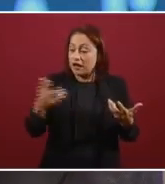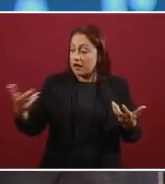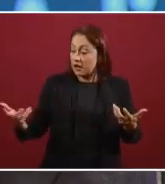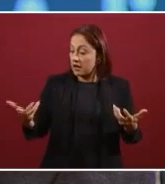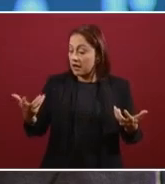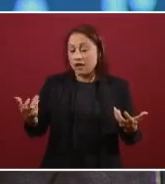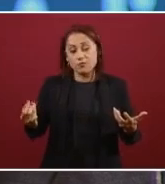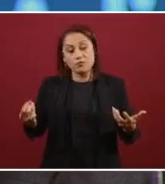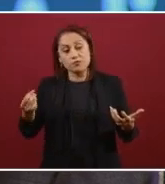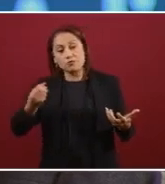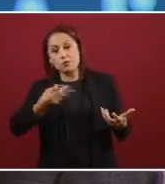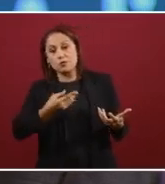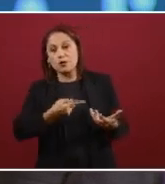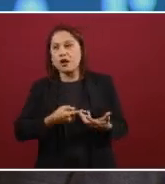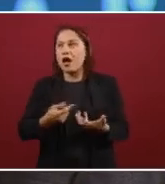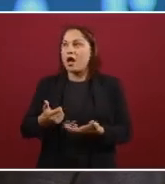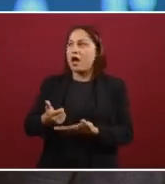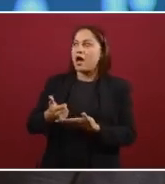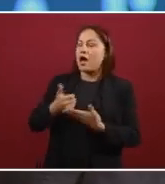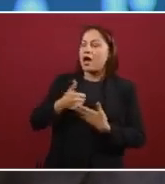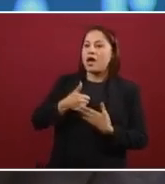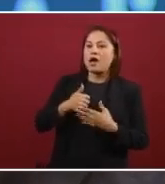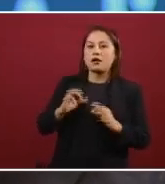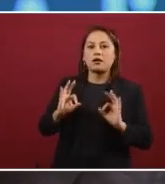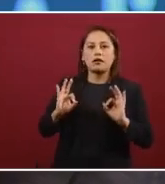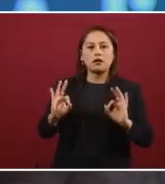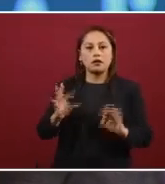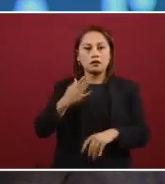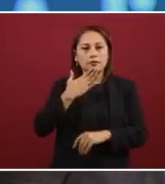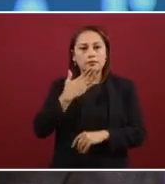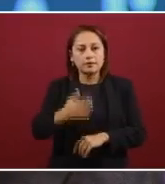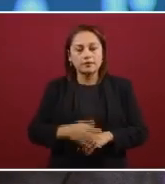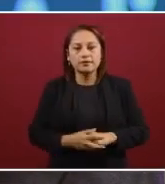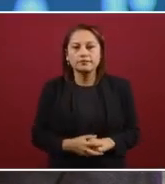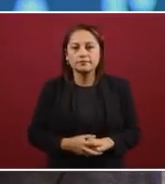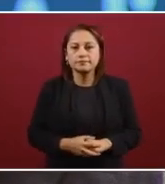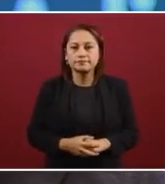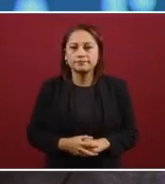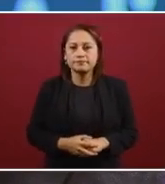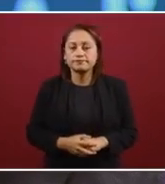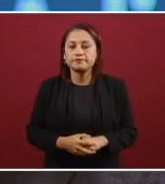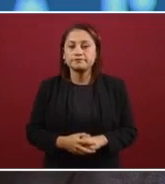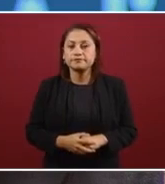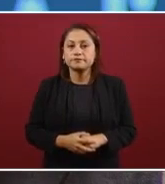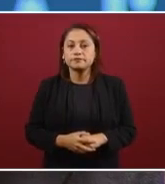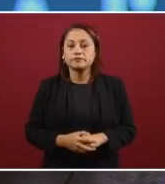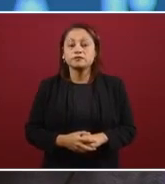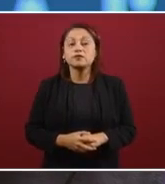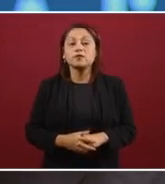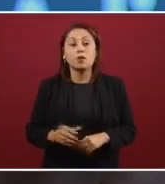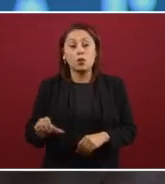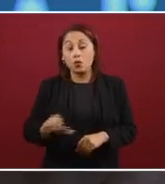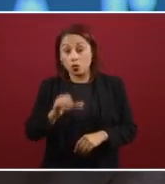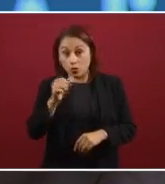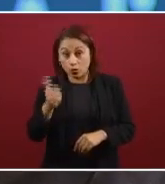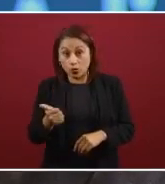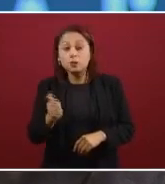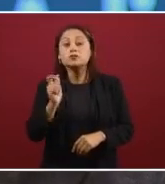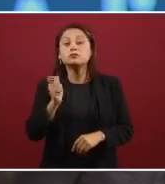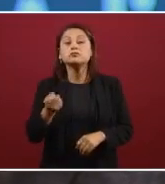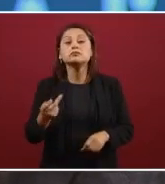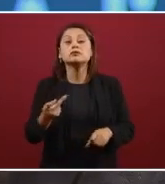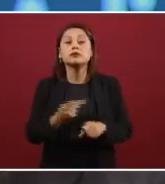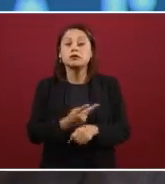efectos neuropsicológicos. Pero otro elemento inmediatamente cercano es el encontrar en la